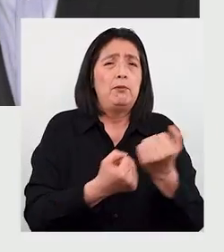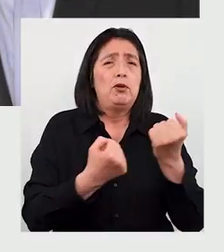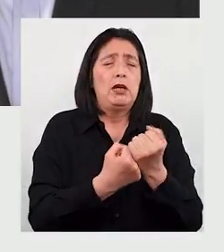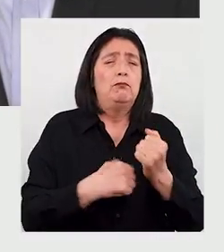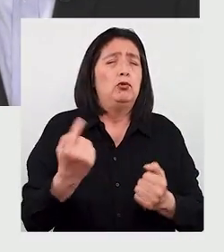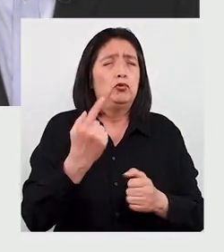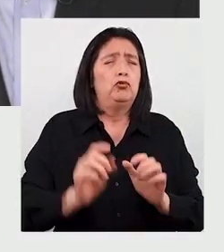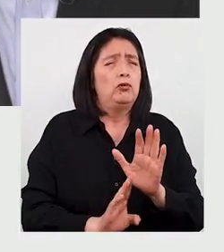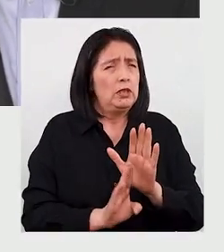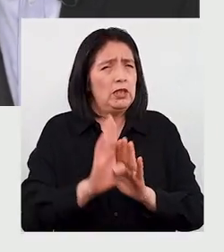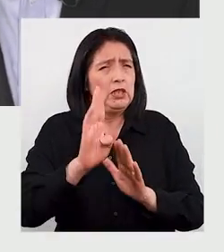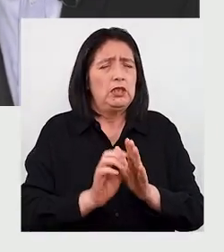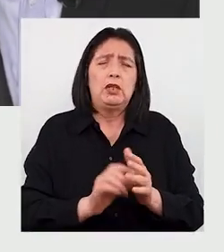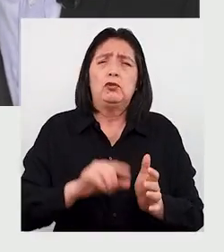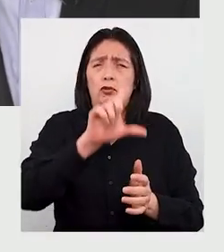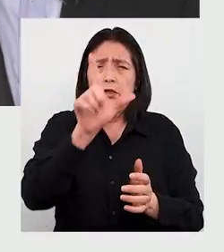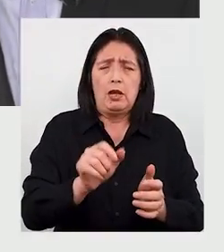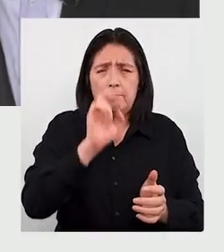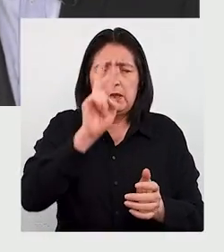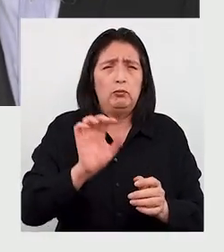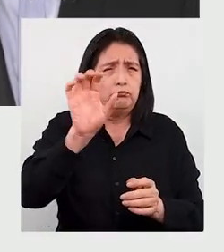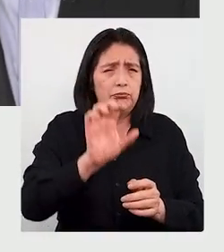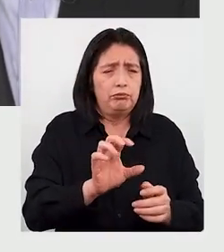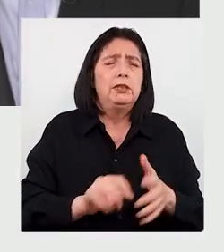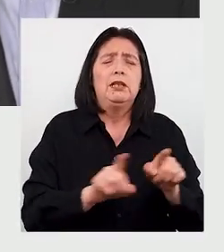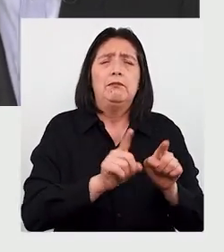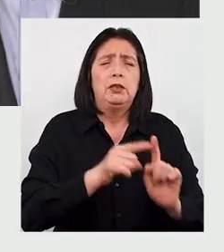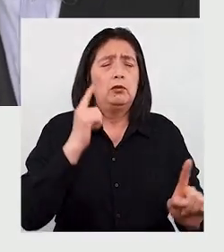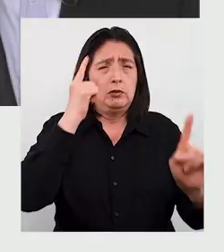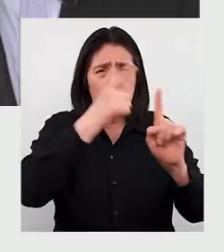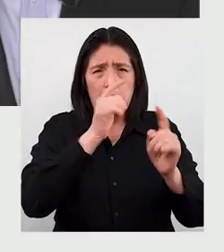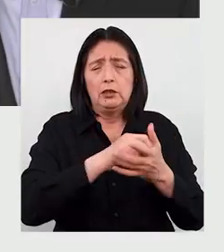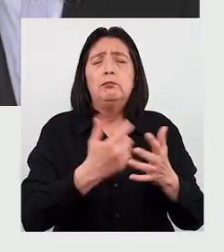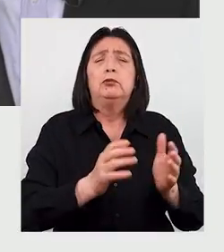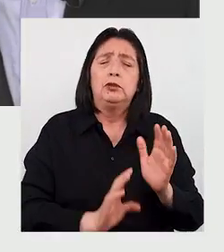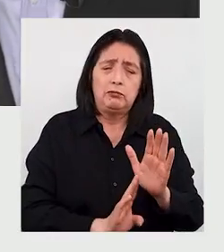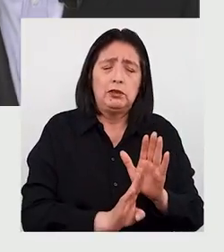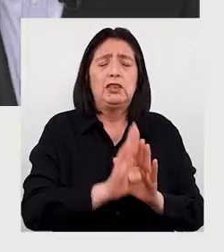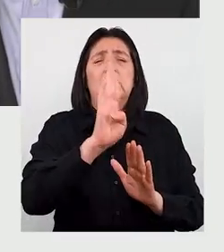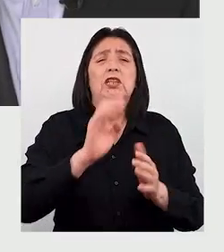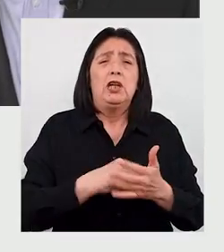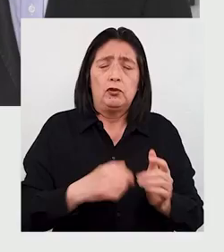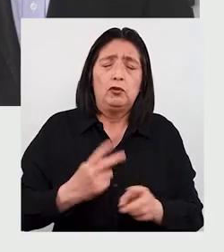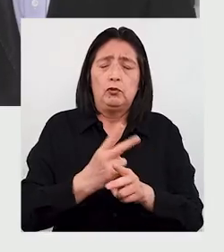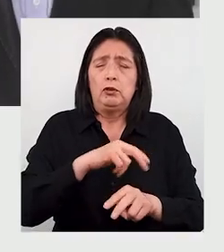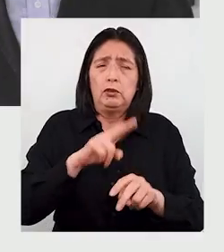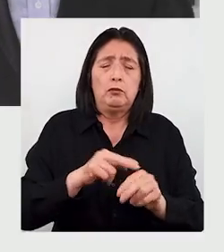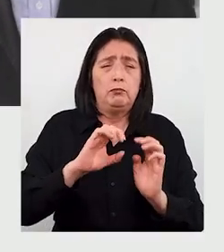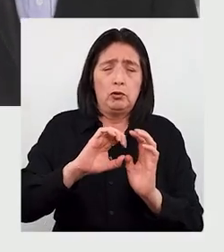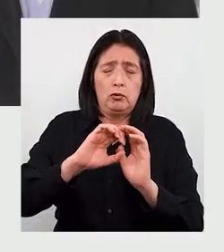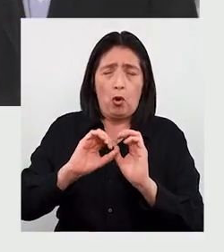no solo con el desarrollo descentralizado del país, sino también con los Objetivos de Desarrollo Sostenible establecidos por las Naciones Unidas.